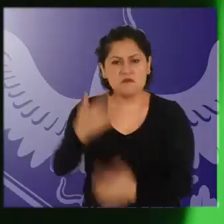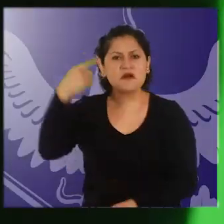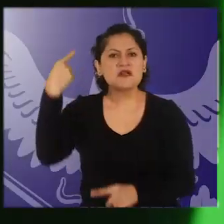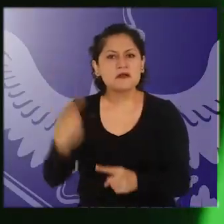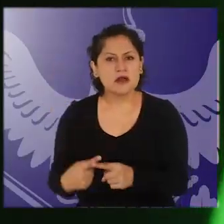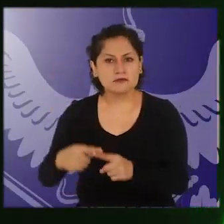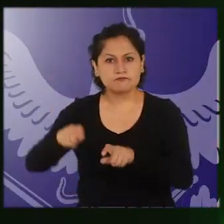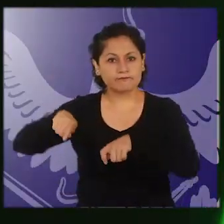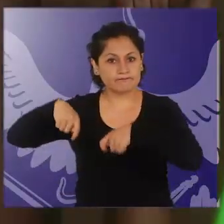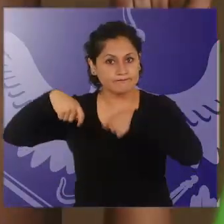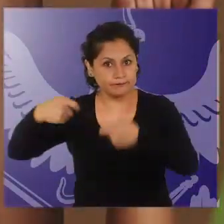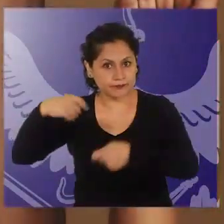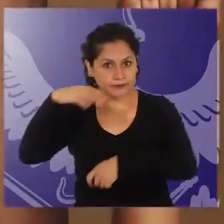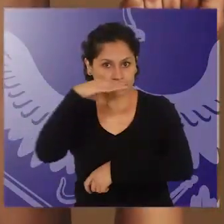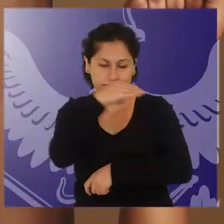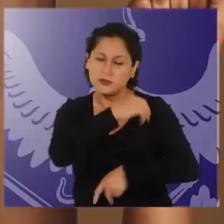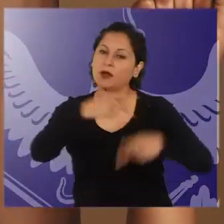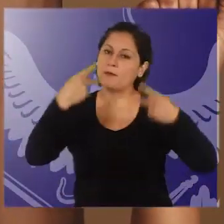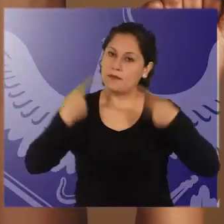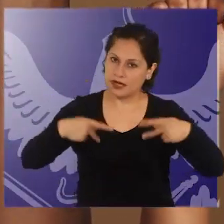sido construidas con manos africanas,